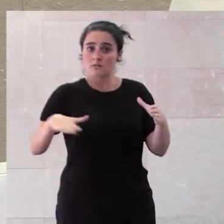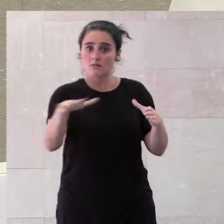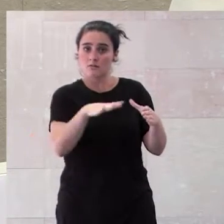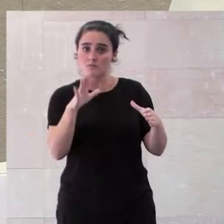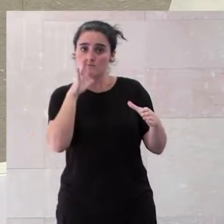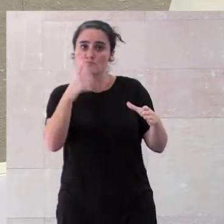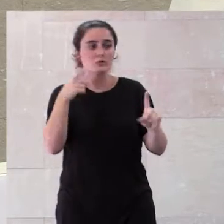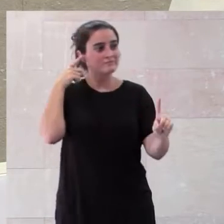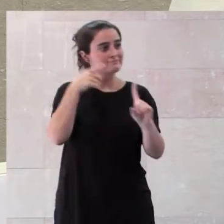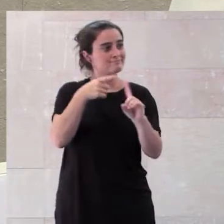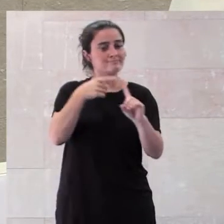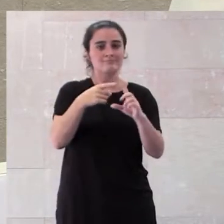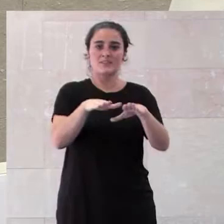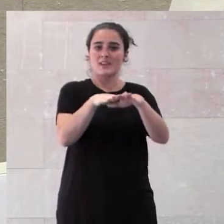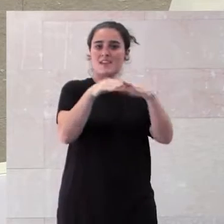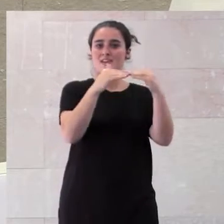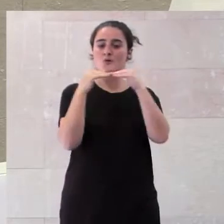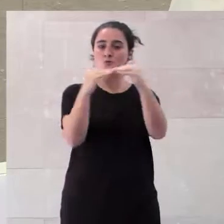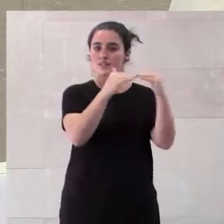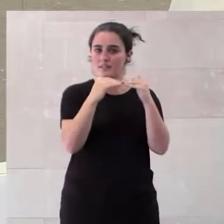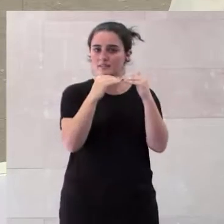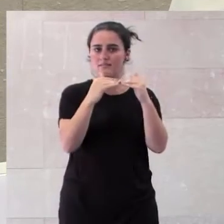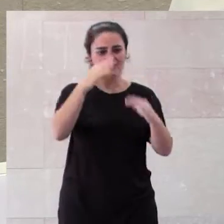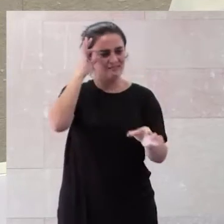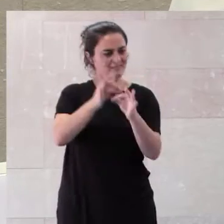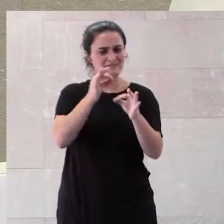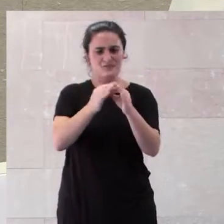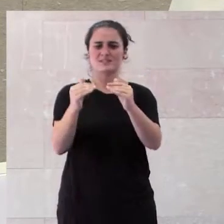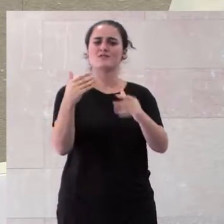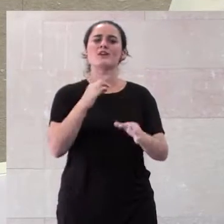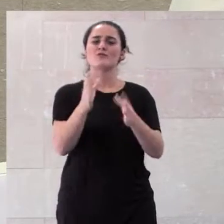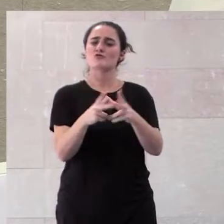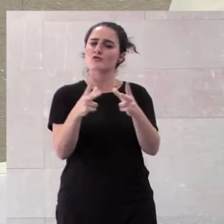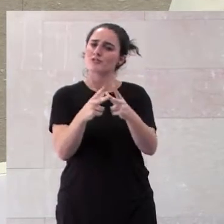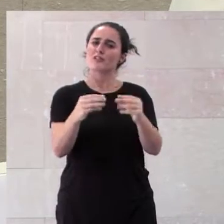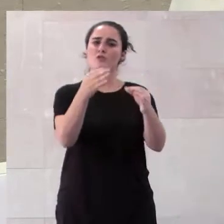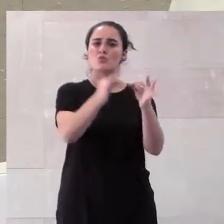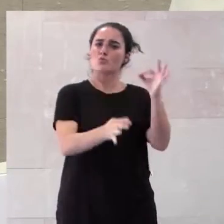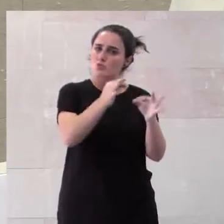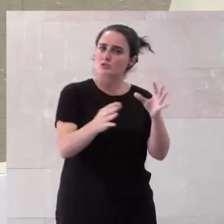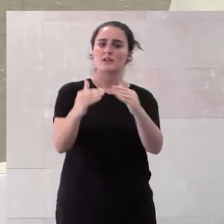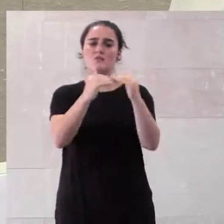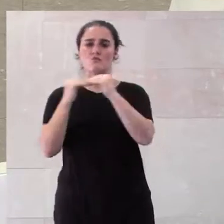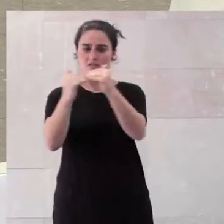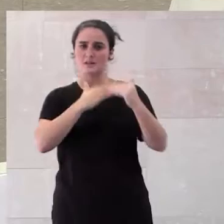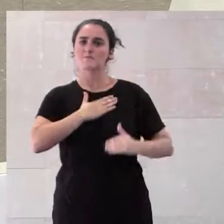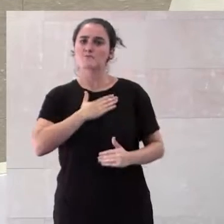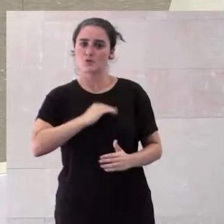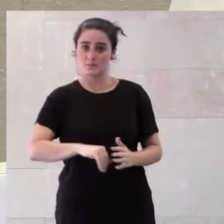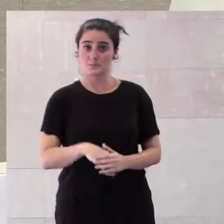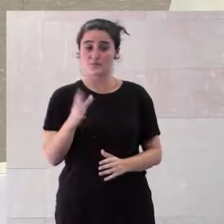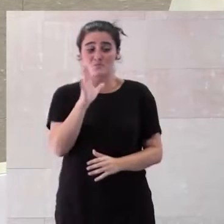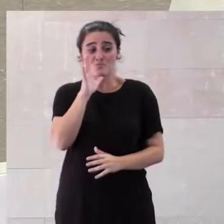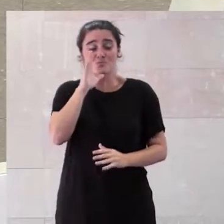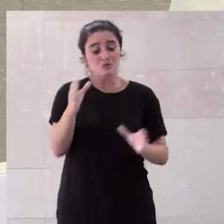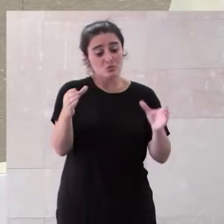materia de igualdad y en el convencimiento de que una sociedad justa e igualitaria es posible. Por ello, la implicación política de cuadrillas de entidades